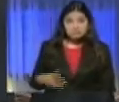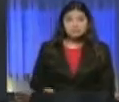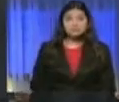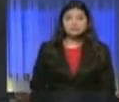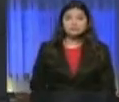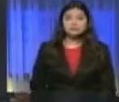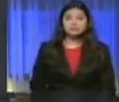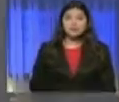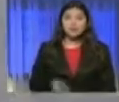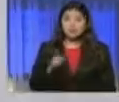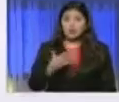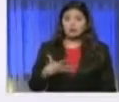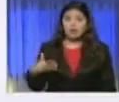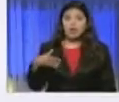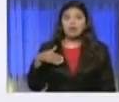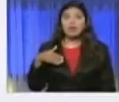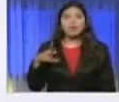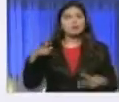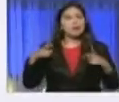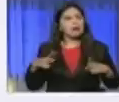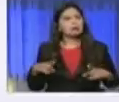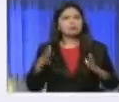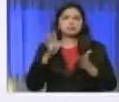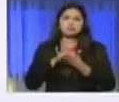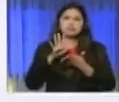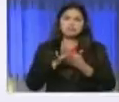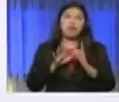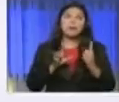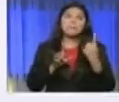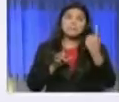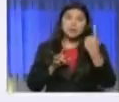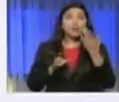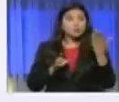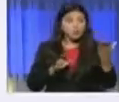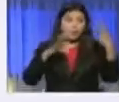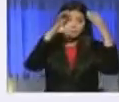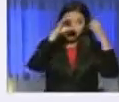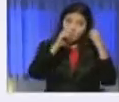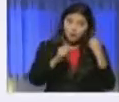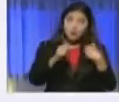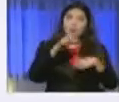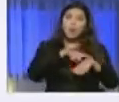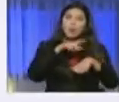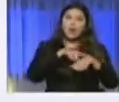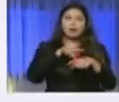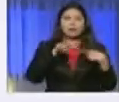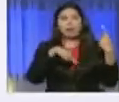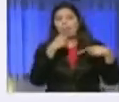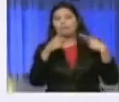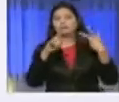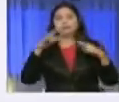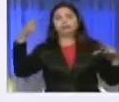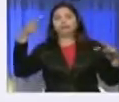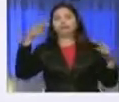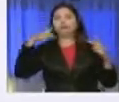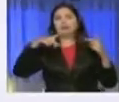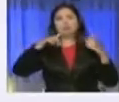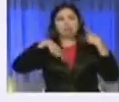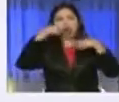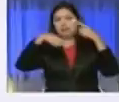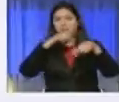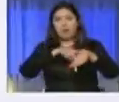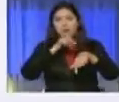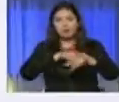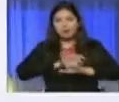ir a descansar, a reposar, usted en primer lugar, embajador, tiene el horario cambiado, ¿no? ¿Qué nos puede decir el embajador?